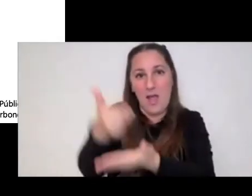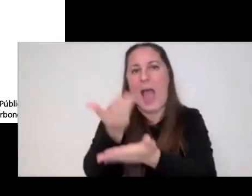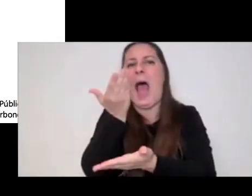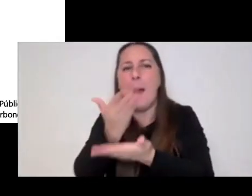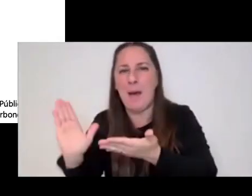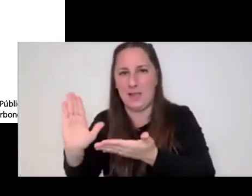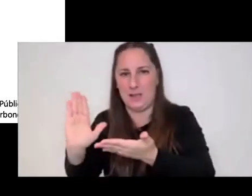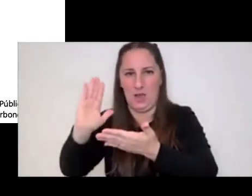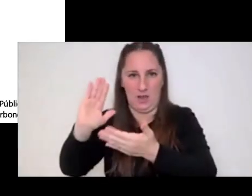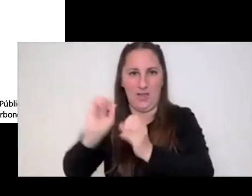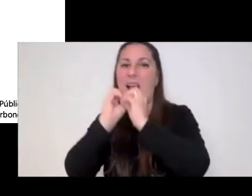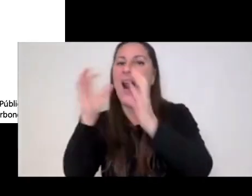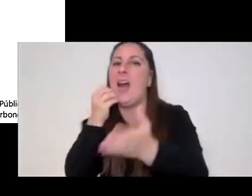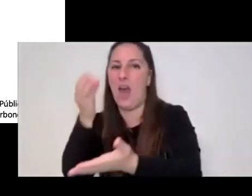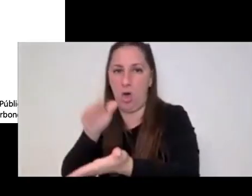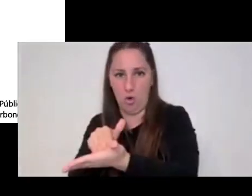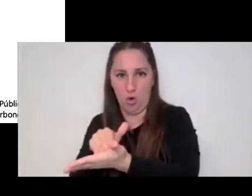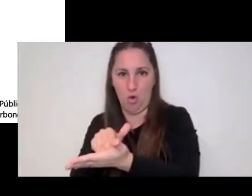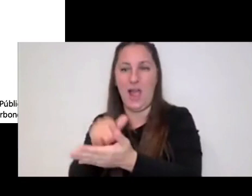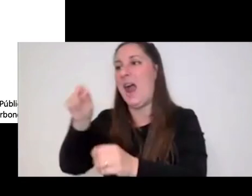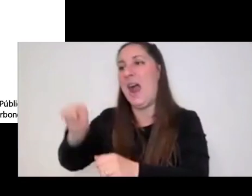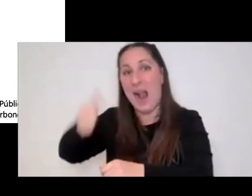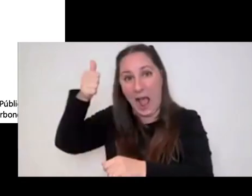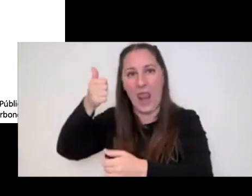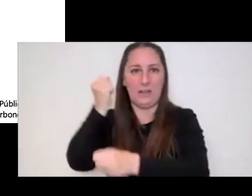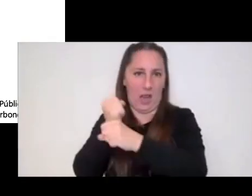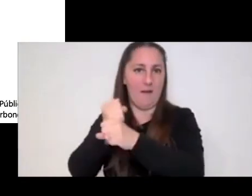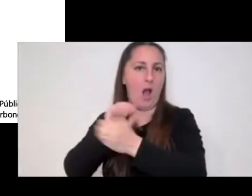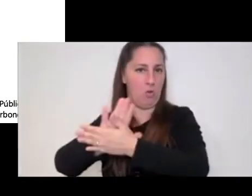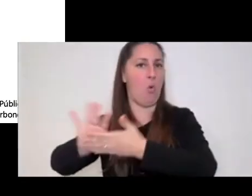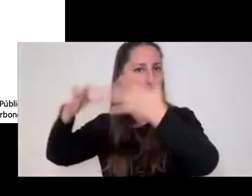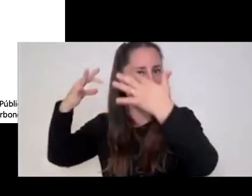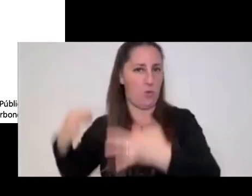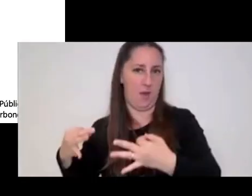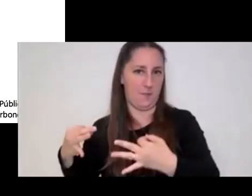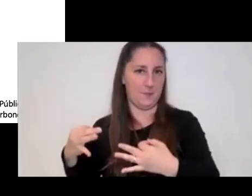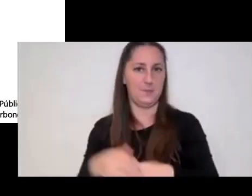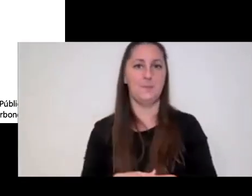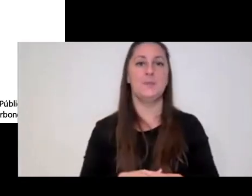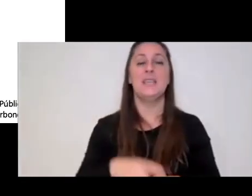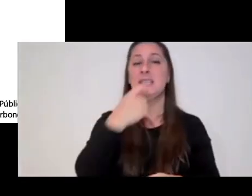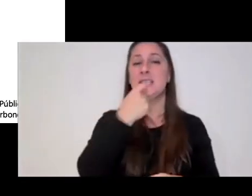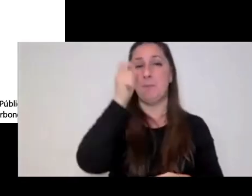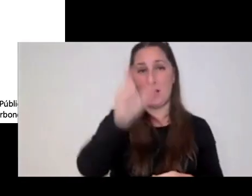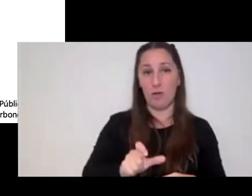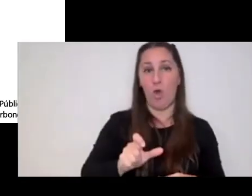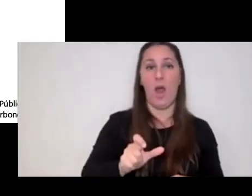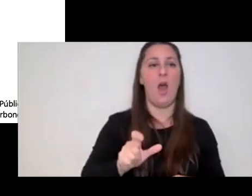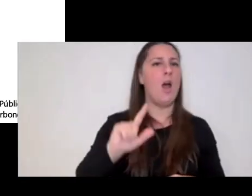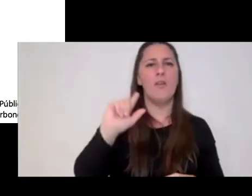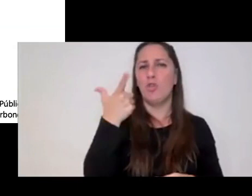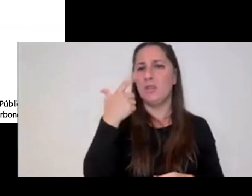ser declarado, se lo tiene que haber ganado legítimamente. Con lo cual, si hay un sujeto que no tiene un peso para nadie, va a sincerar